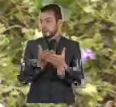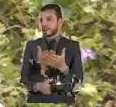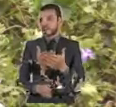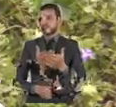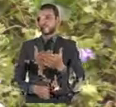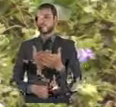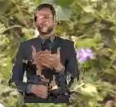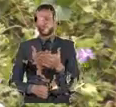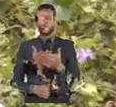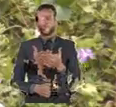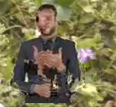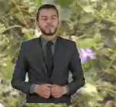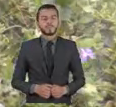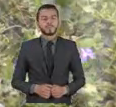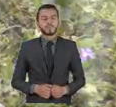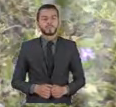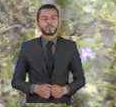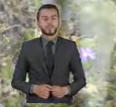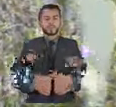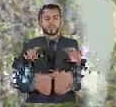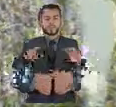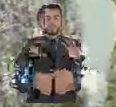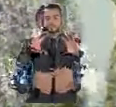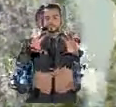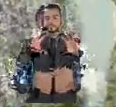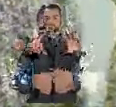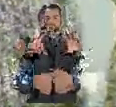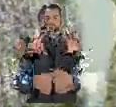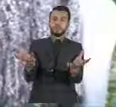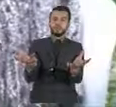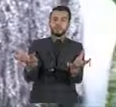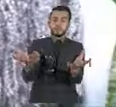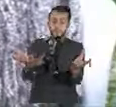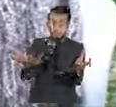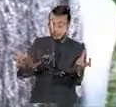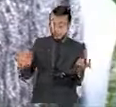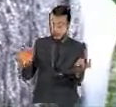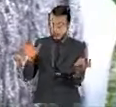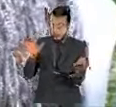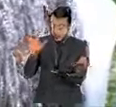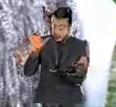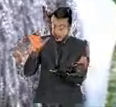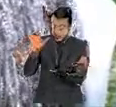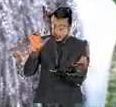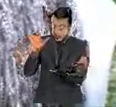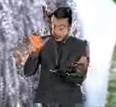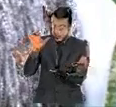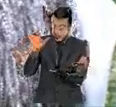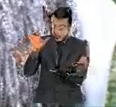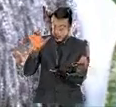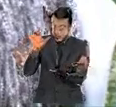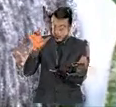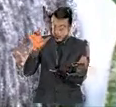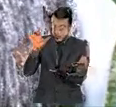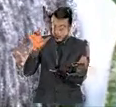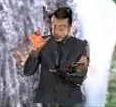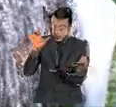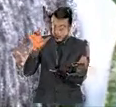Construir un mundo que nos merezca y que haga viable la existencia de las presentes y futuras generaciones es nuestro gran desafío.